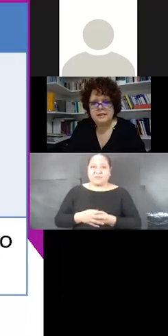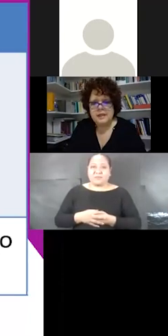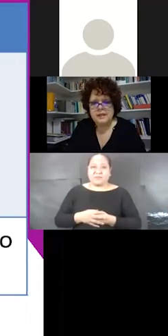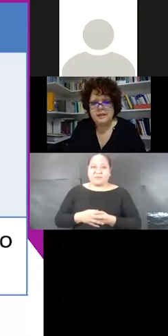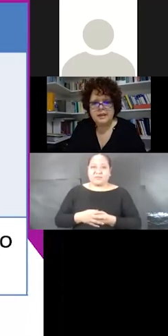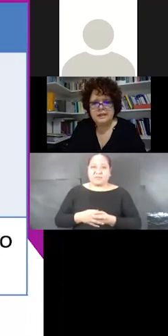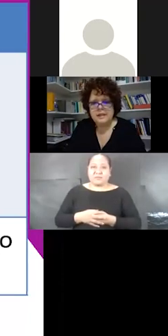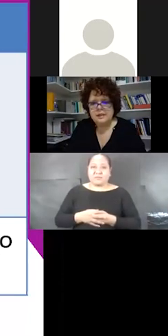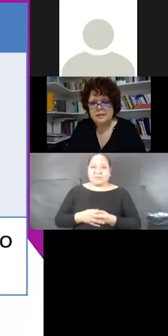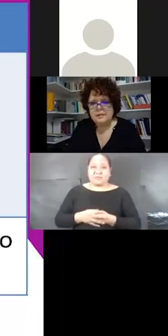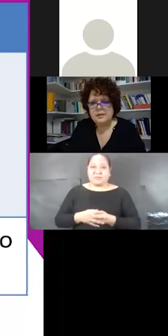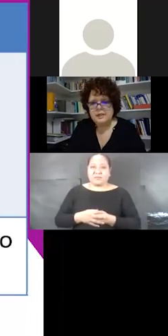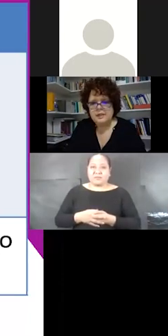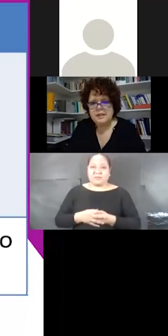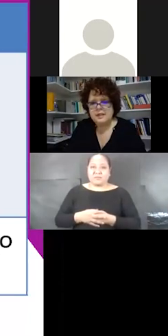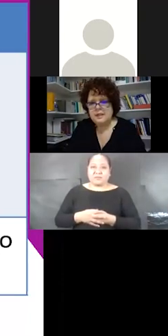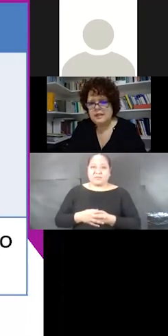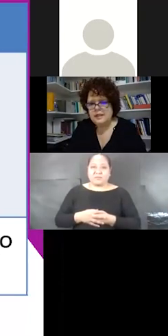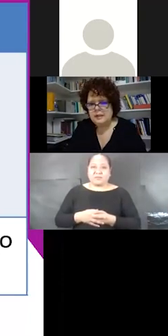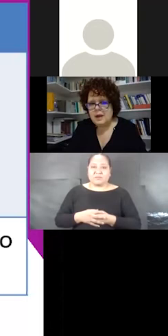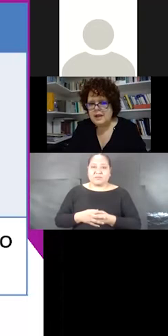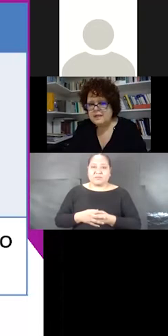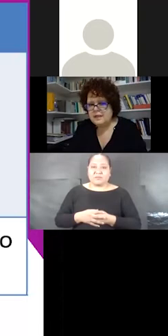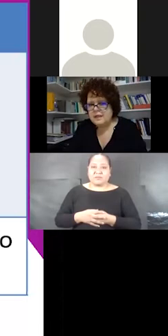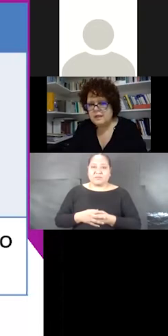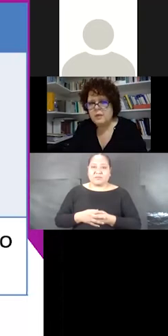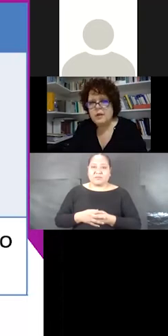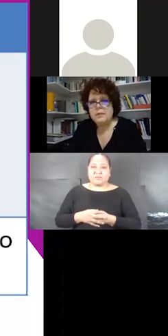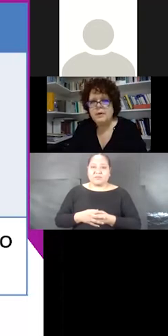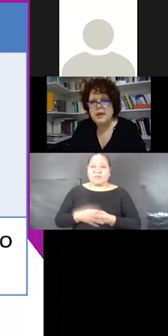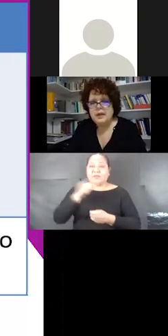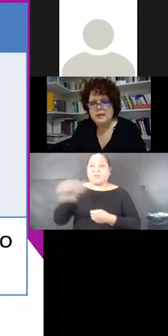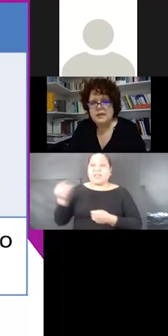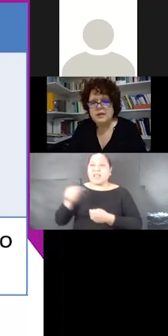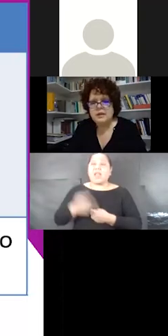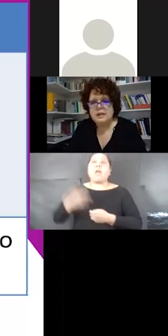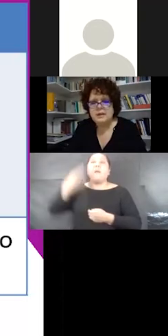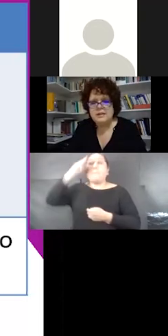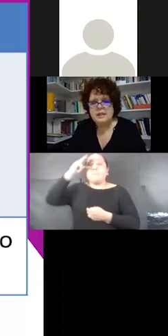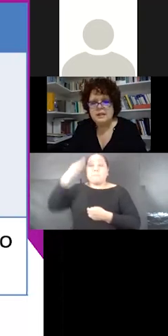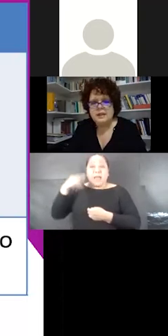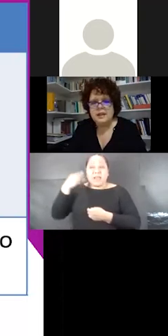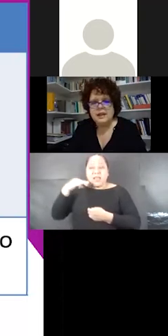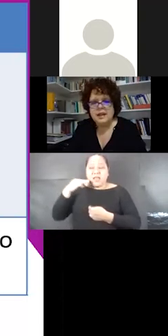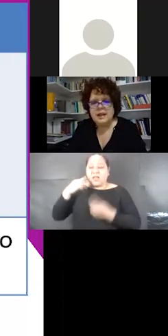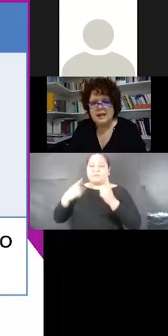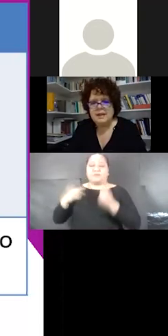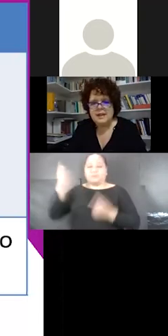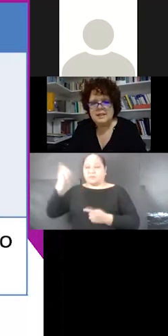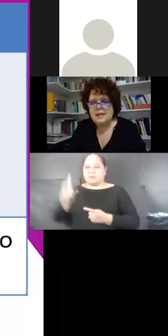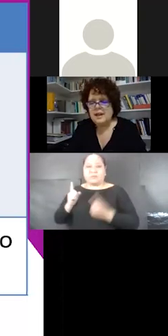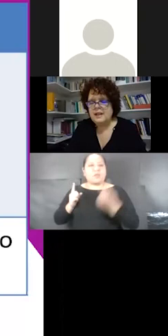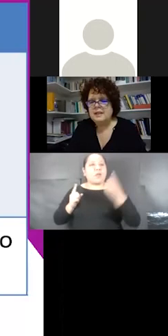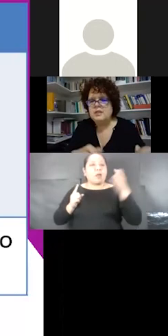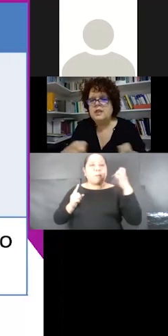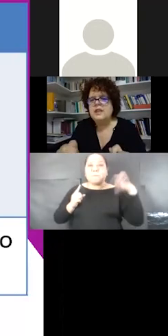María está a la derecha, Pedro está a la izquierda, y ese giro del cuerpo, ese giro es el que va a ser, el que va